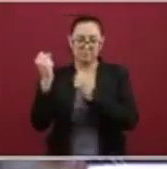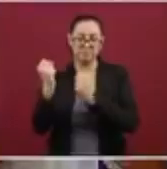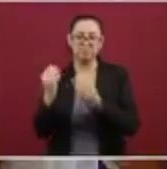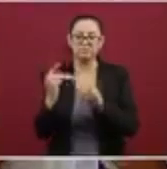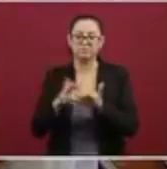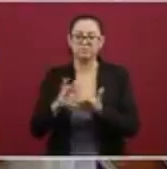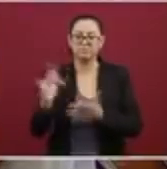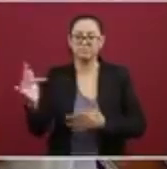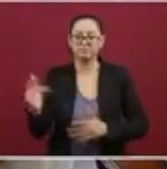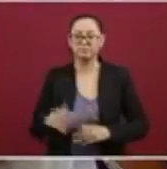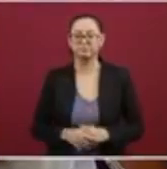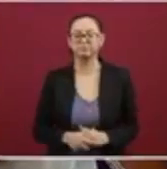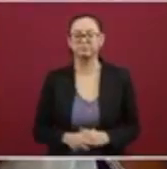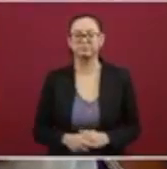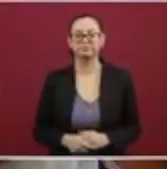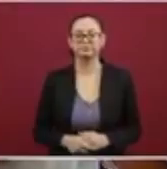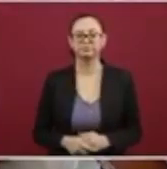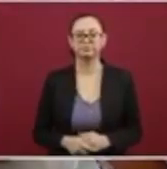gracias.